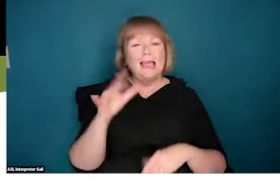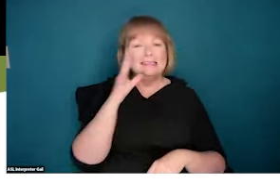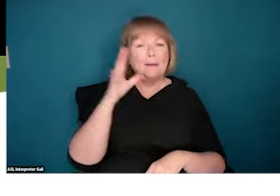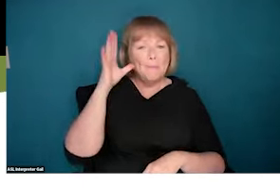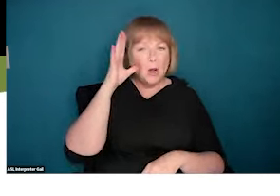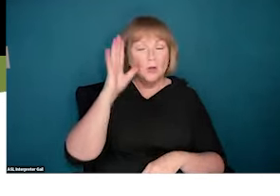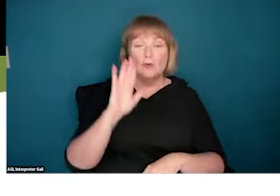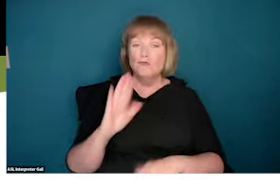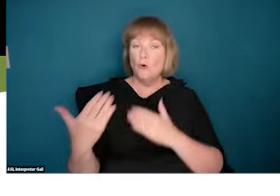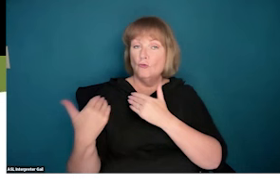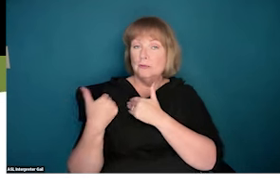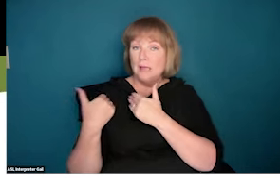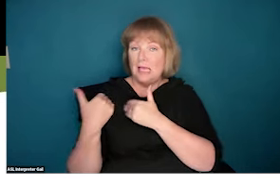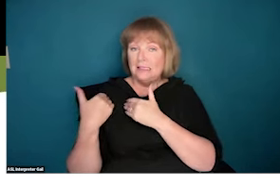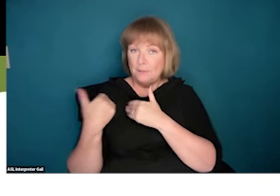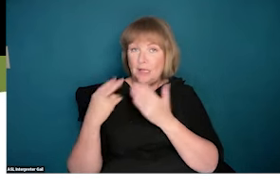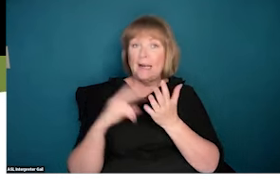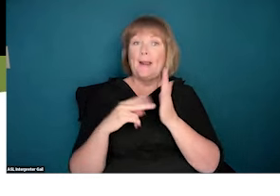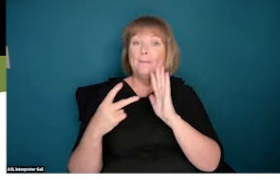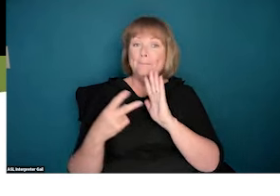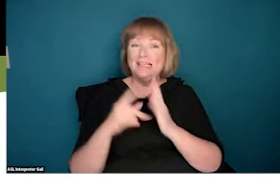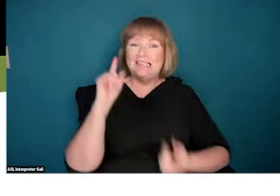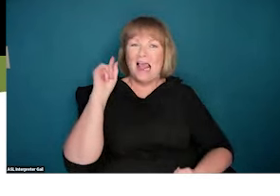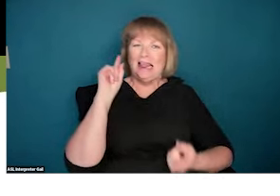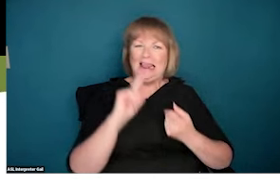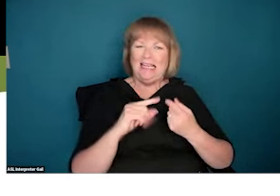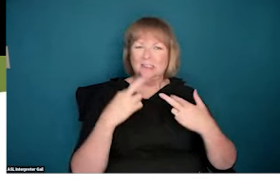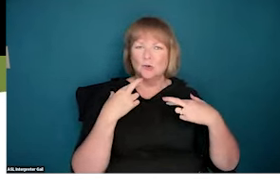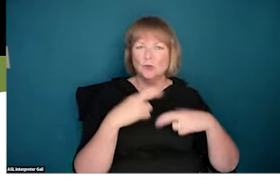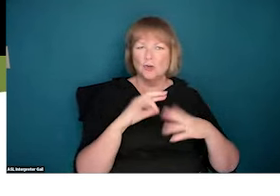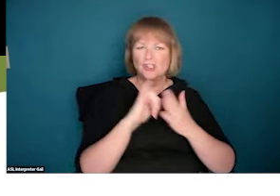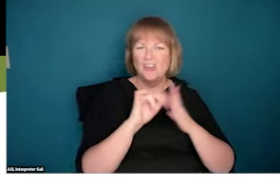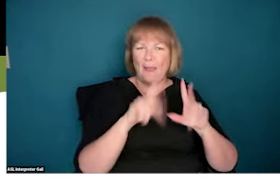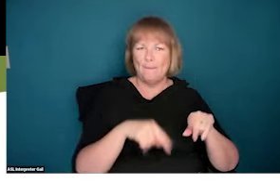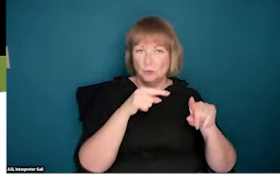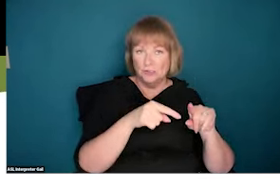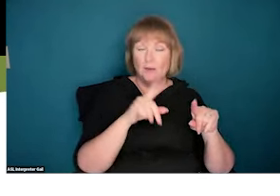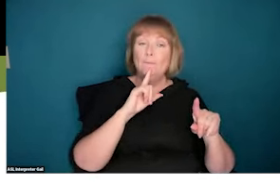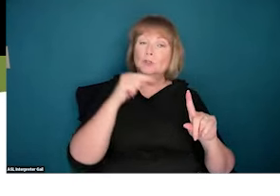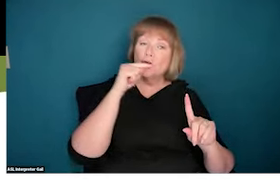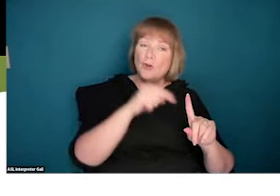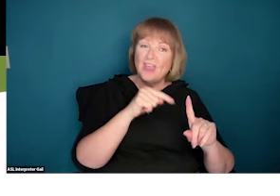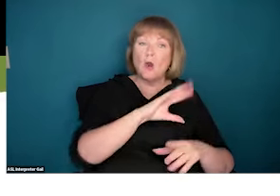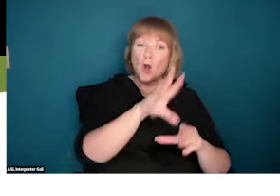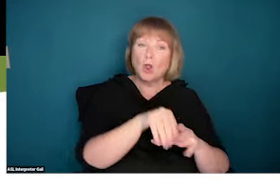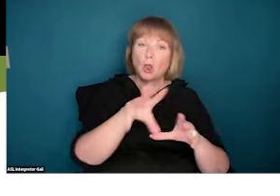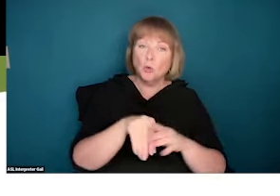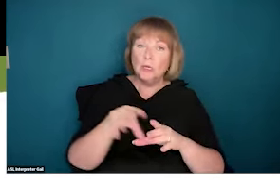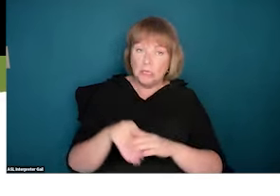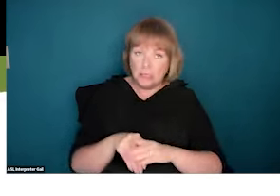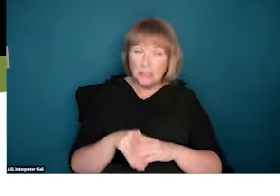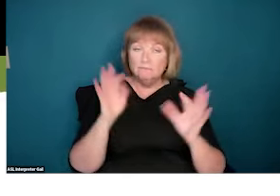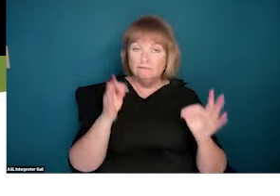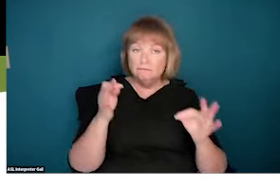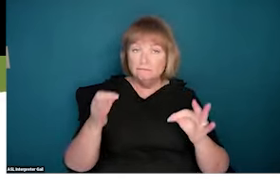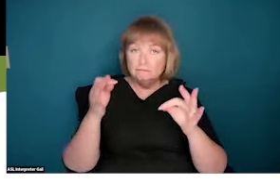restricción lo menor posible de la libertad personal, el ejercicio constitucional de los de sus derechos estatutorios y